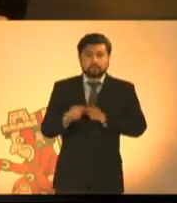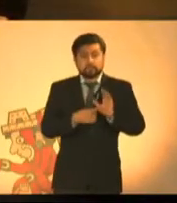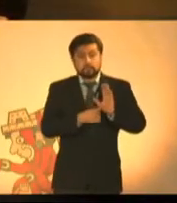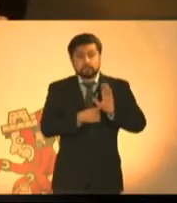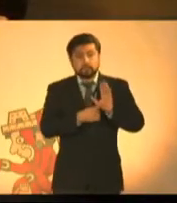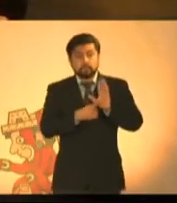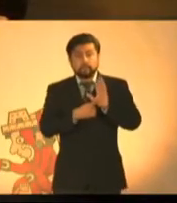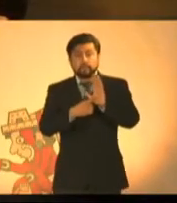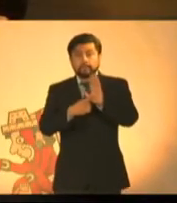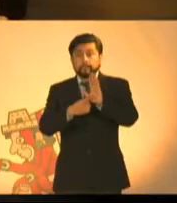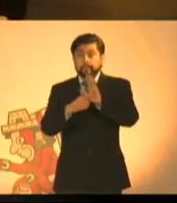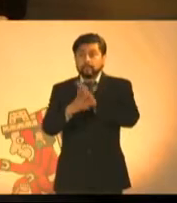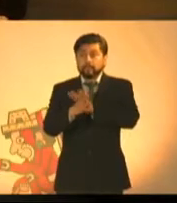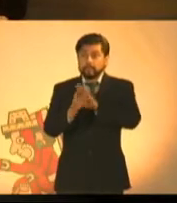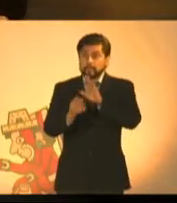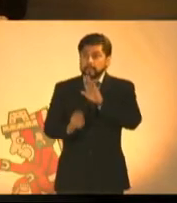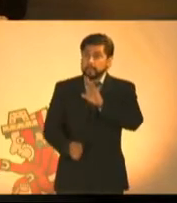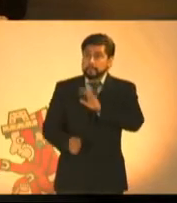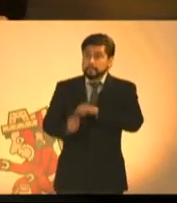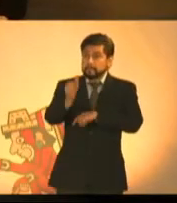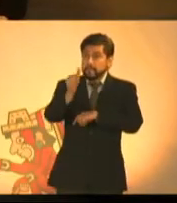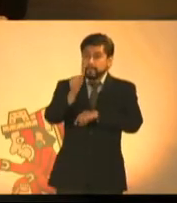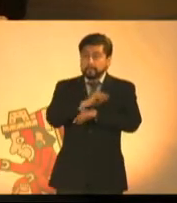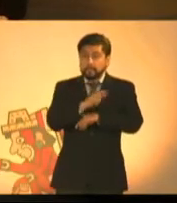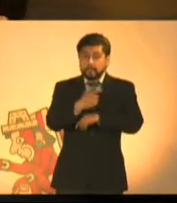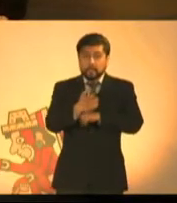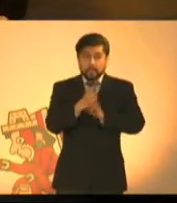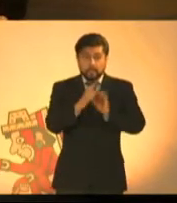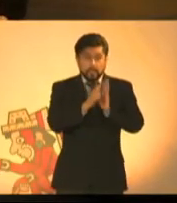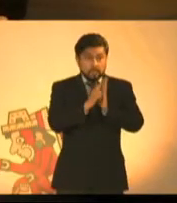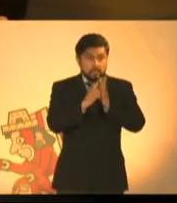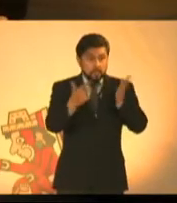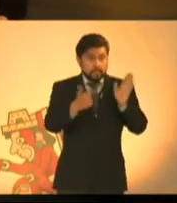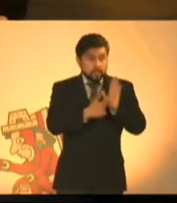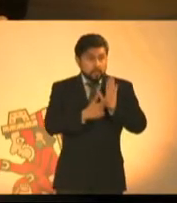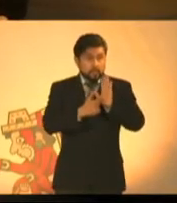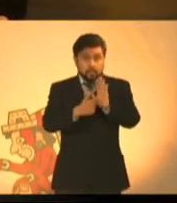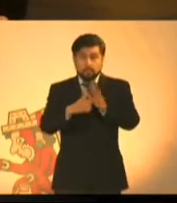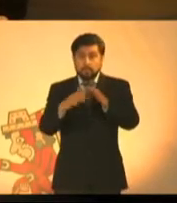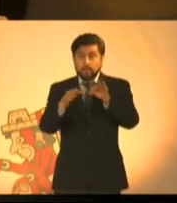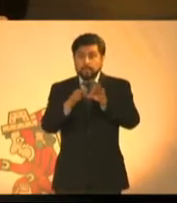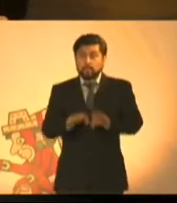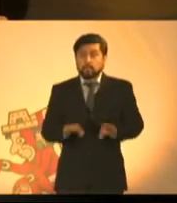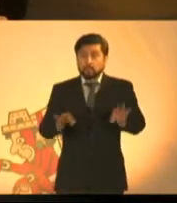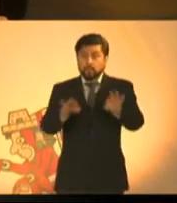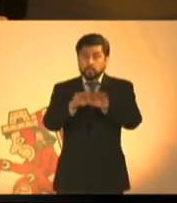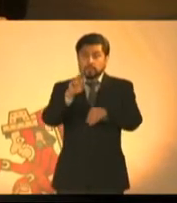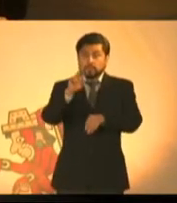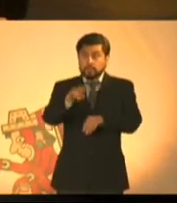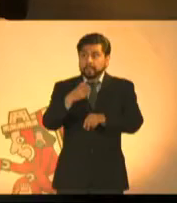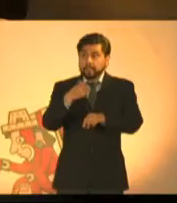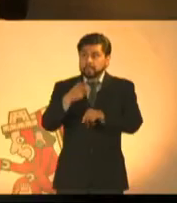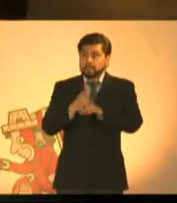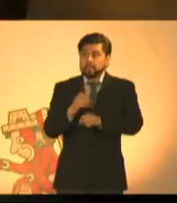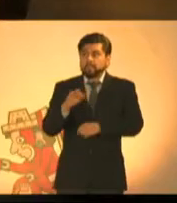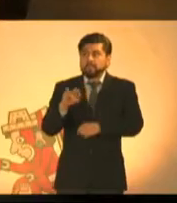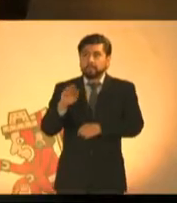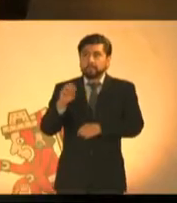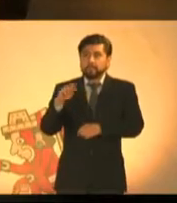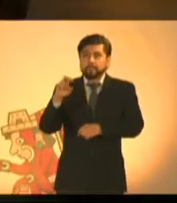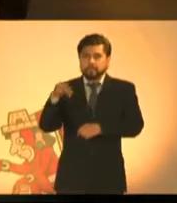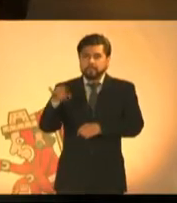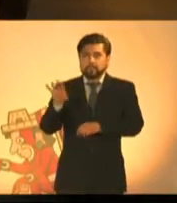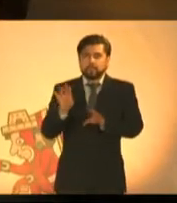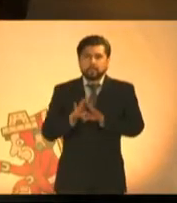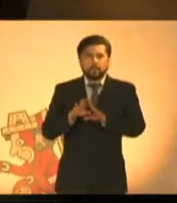en primicia mundial una un libro que va a ser muy importante que de hecho va a llevar a fermín por un periplo ahora por